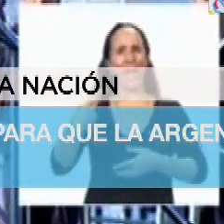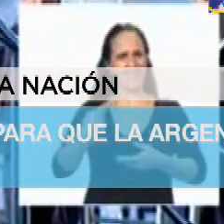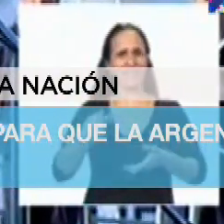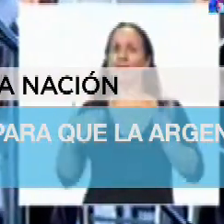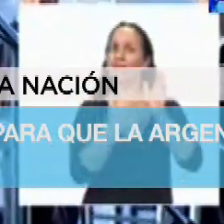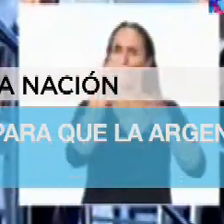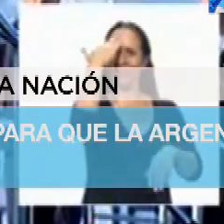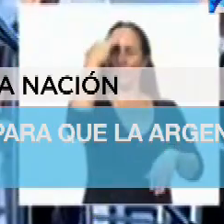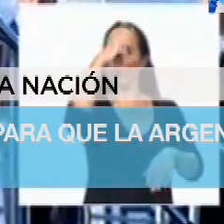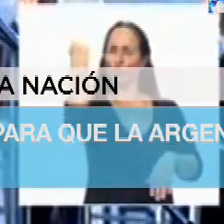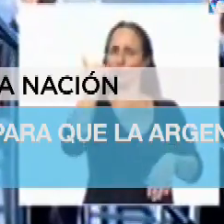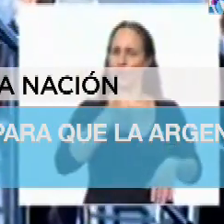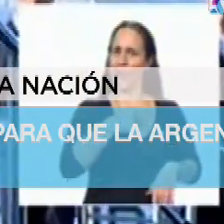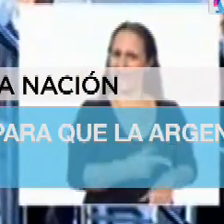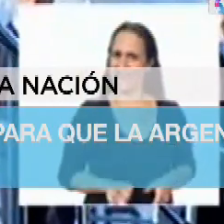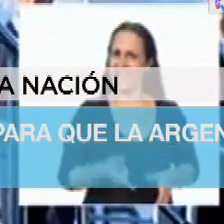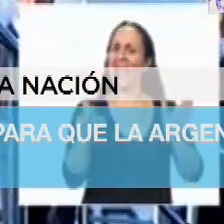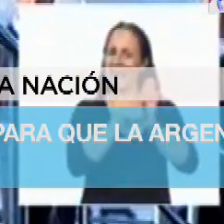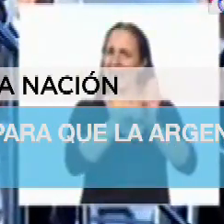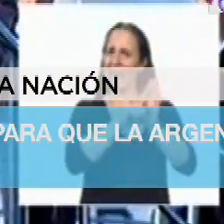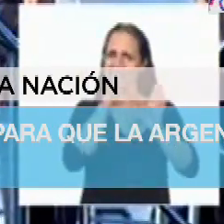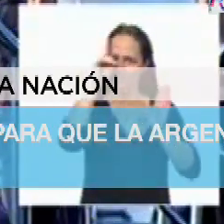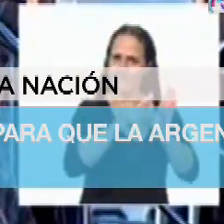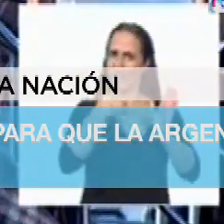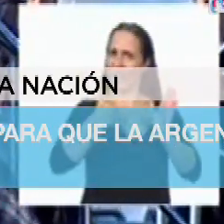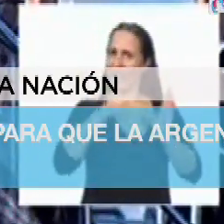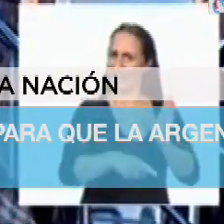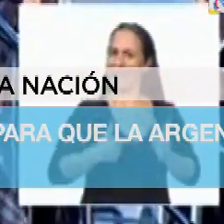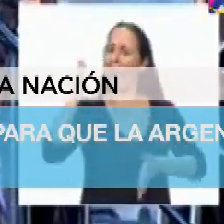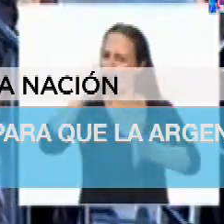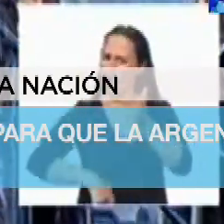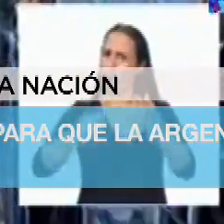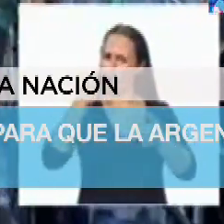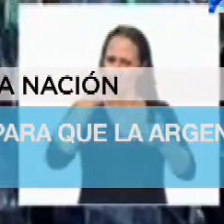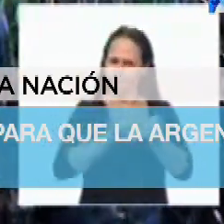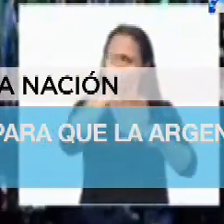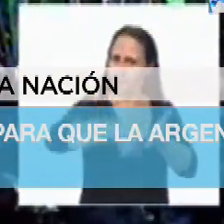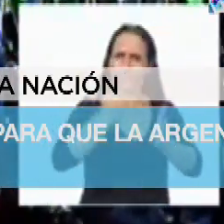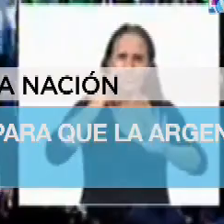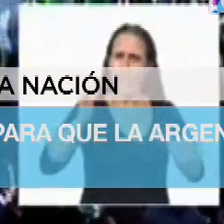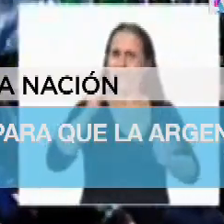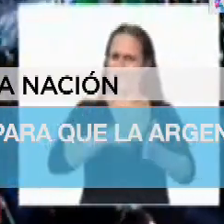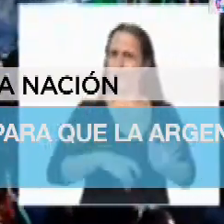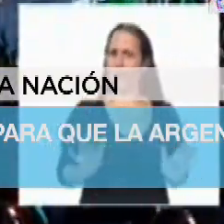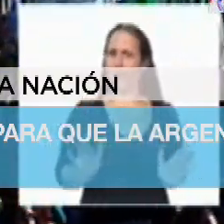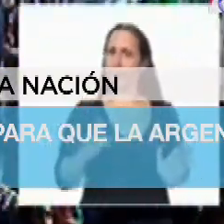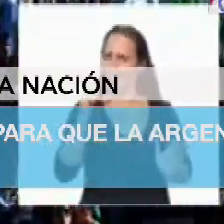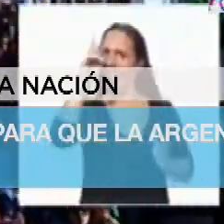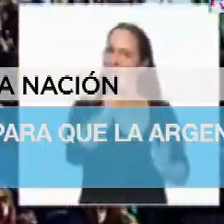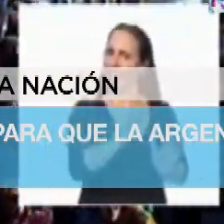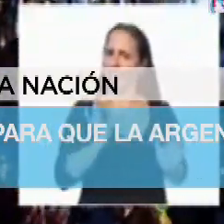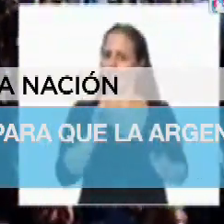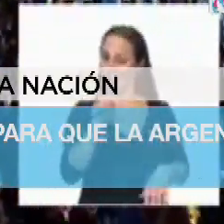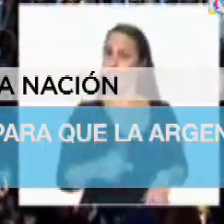Constitución argentina y a las leyes nacionales y a los contratos que también firmamos como